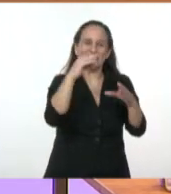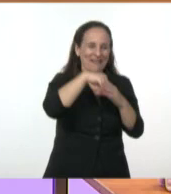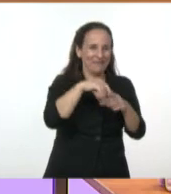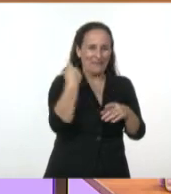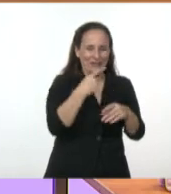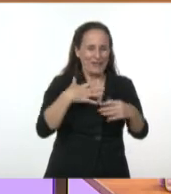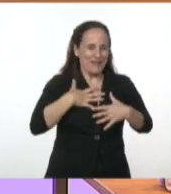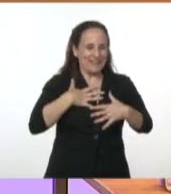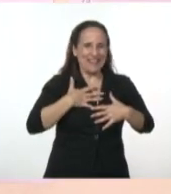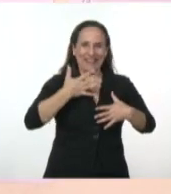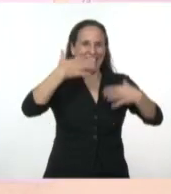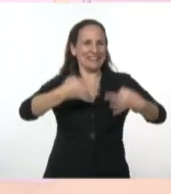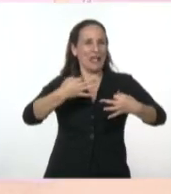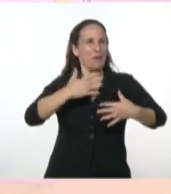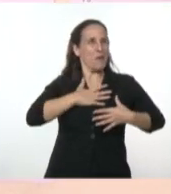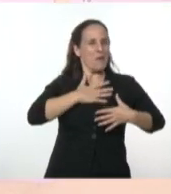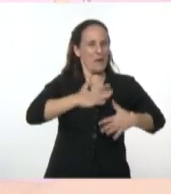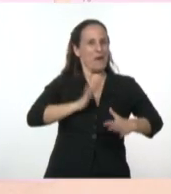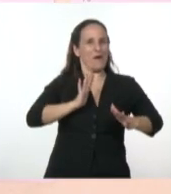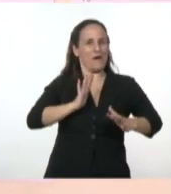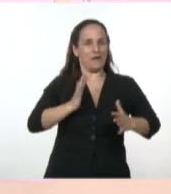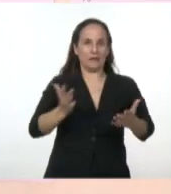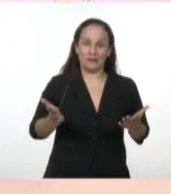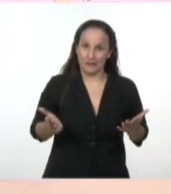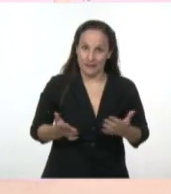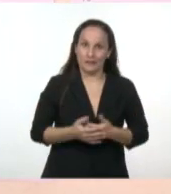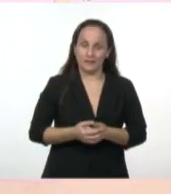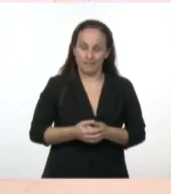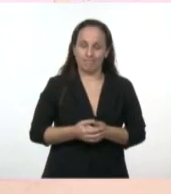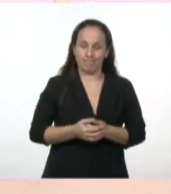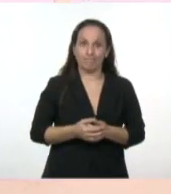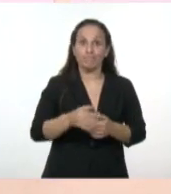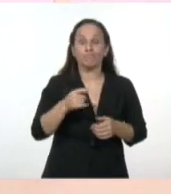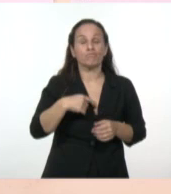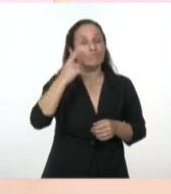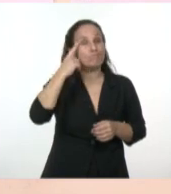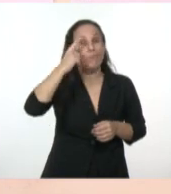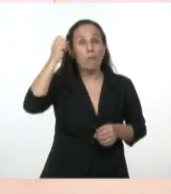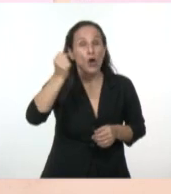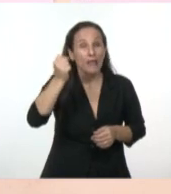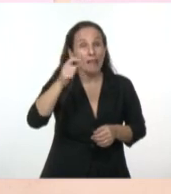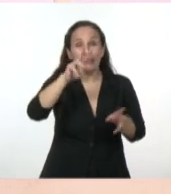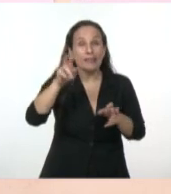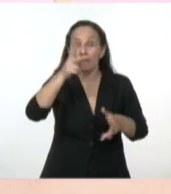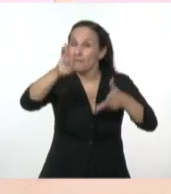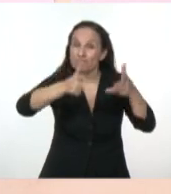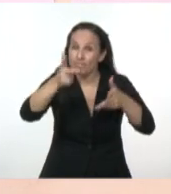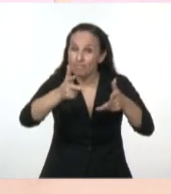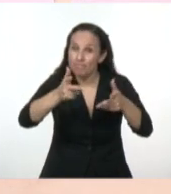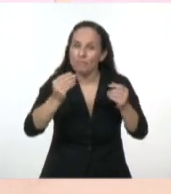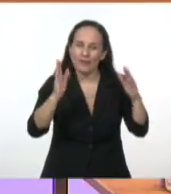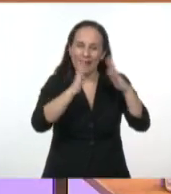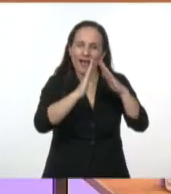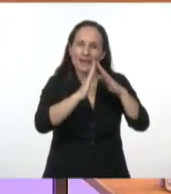seguras y seguros. Exactamente, exactamente. Y creo que es importante hablar de esto porque justamente todo lo que queda puertas